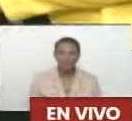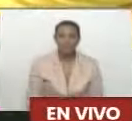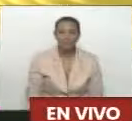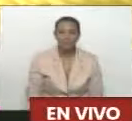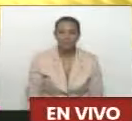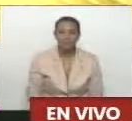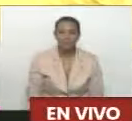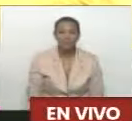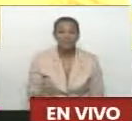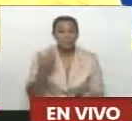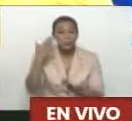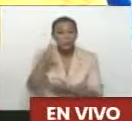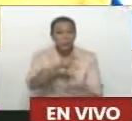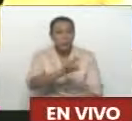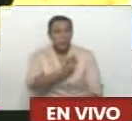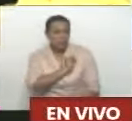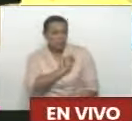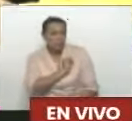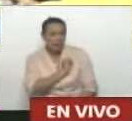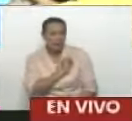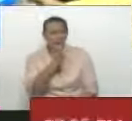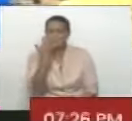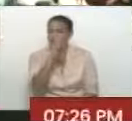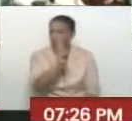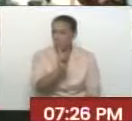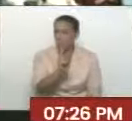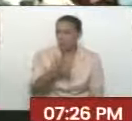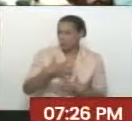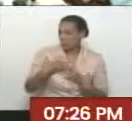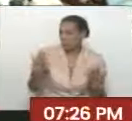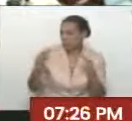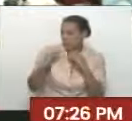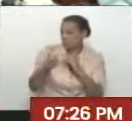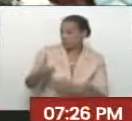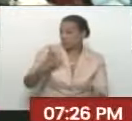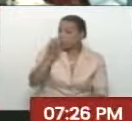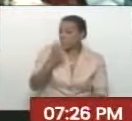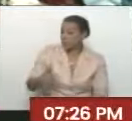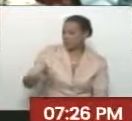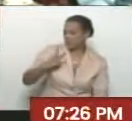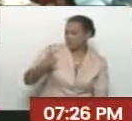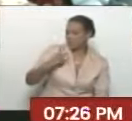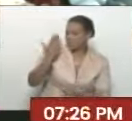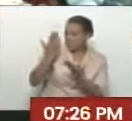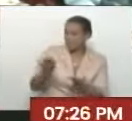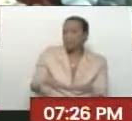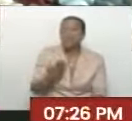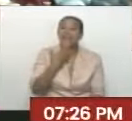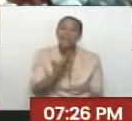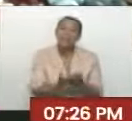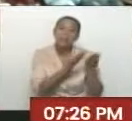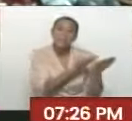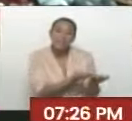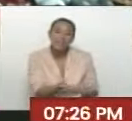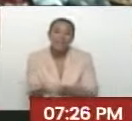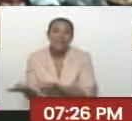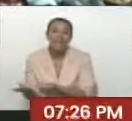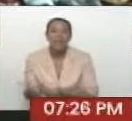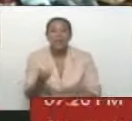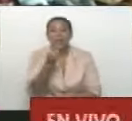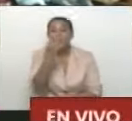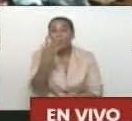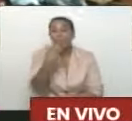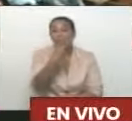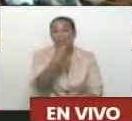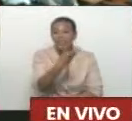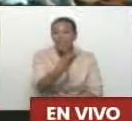Muy bien, de acuerdo que voy. Bienvenida, adelante. Gracias, presidente. Gracias por invitarme además a su programa número 34